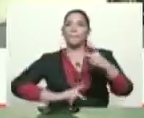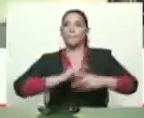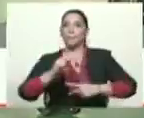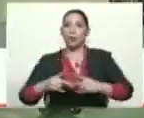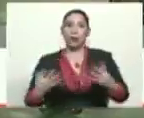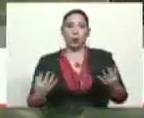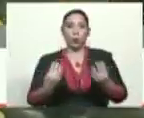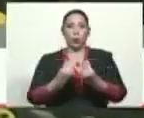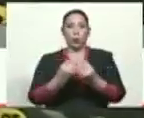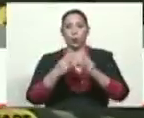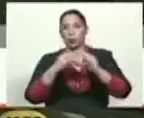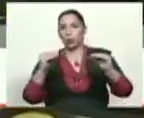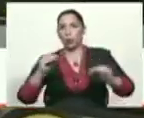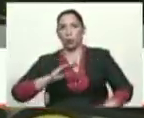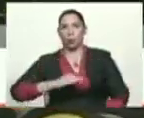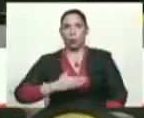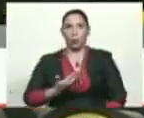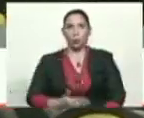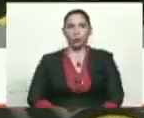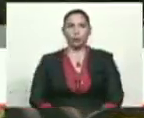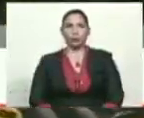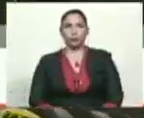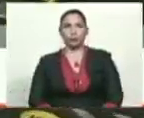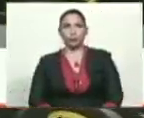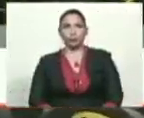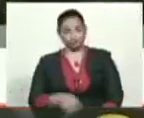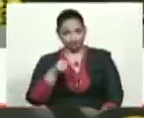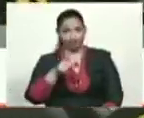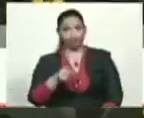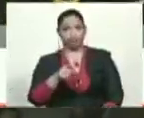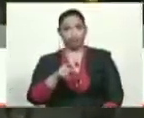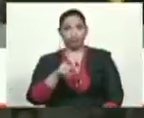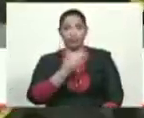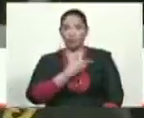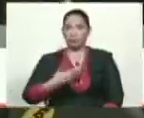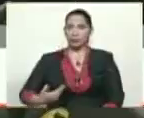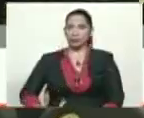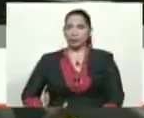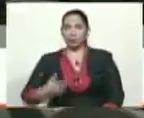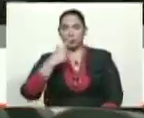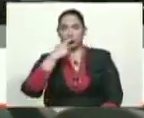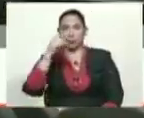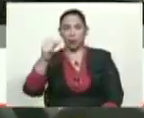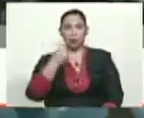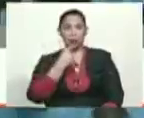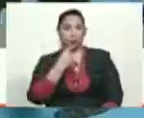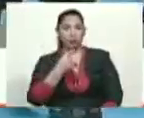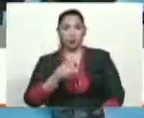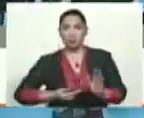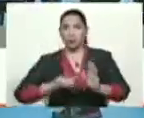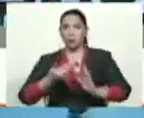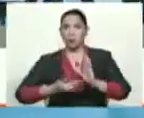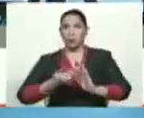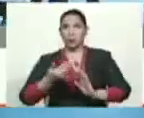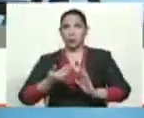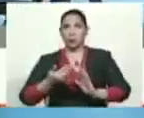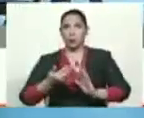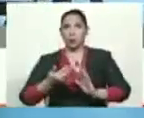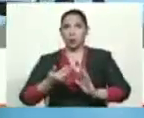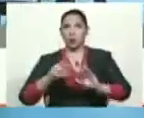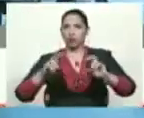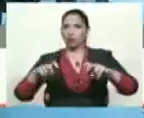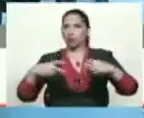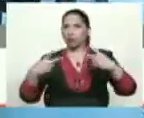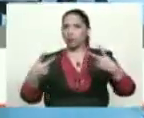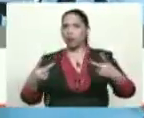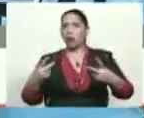todo es posible de allí el jefe de estado venezolano consideró necesario el lanzamiento de una misión para